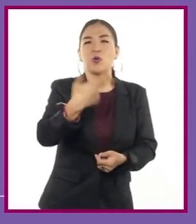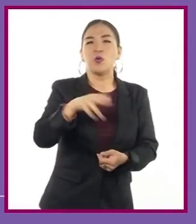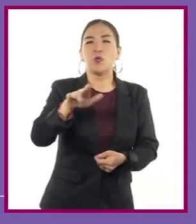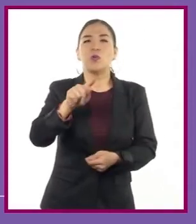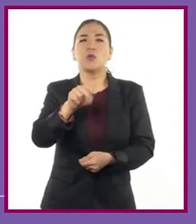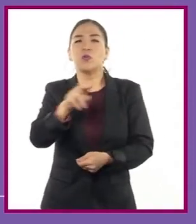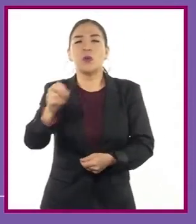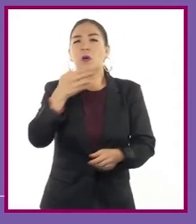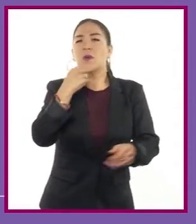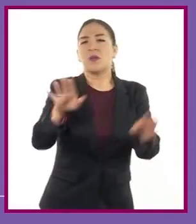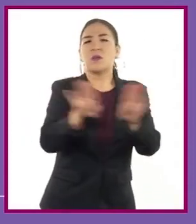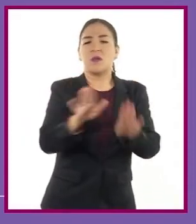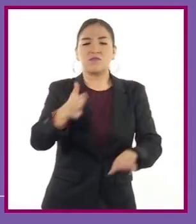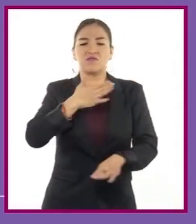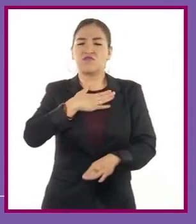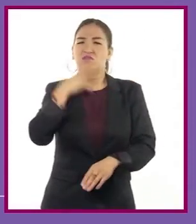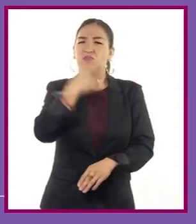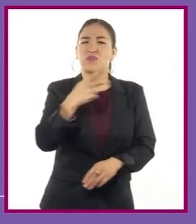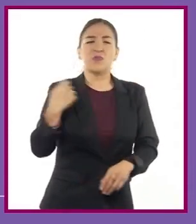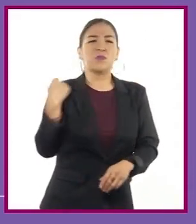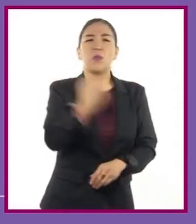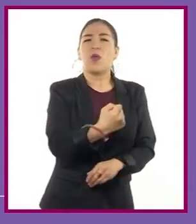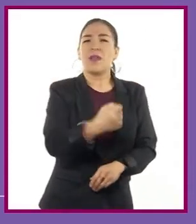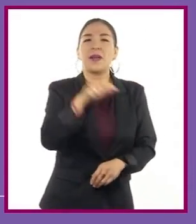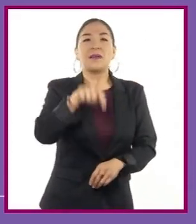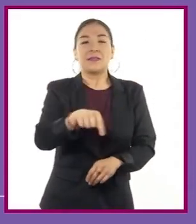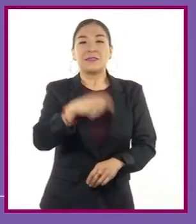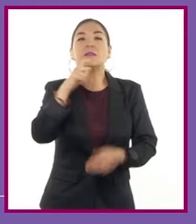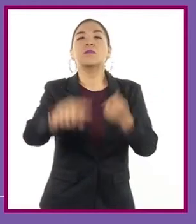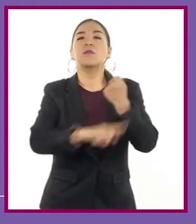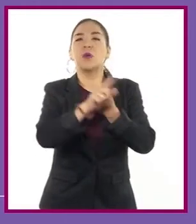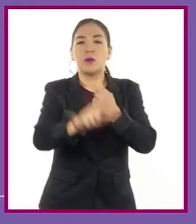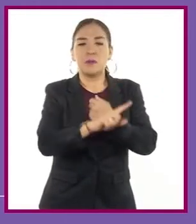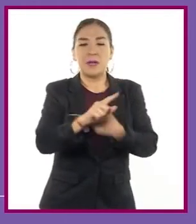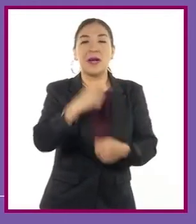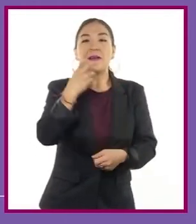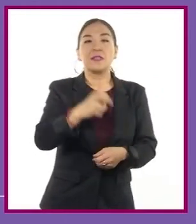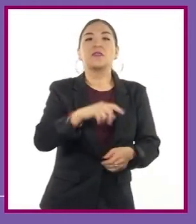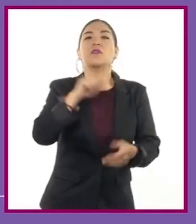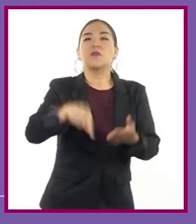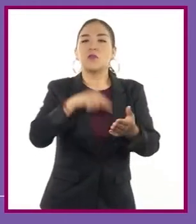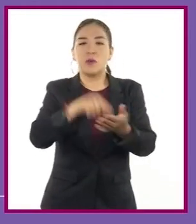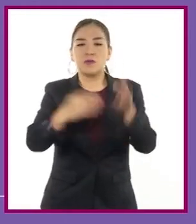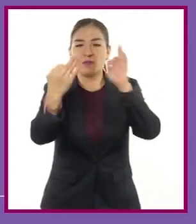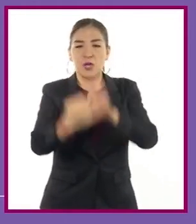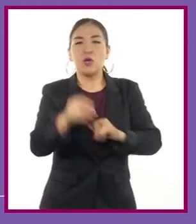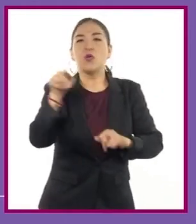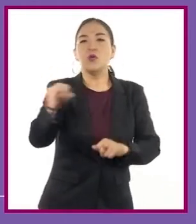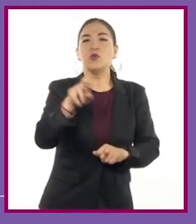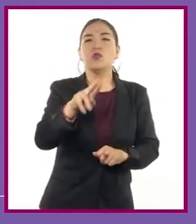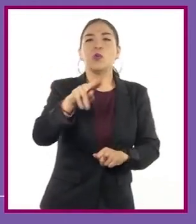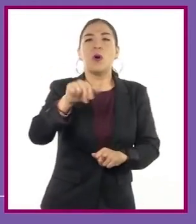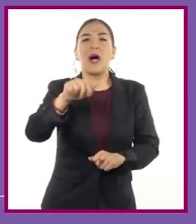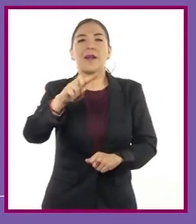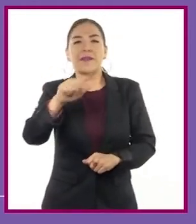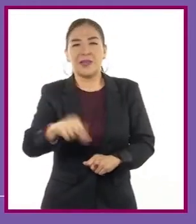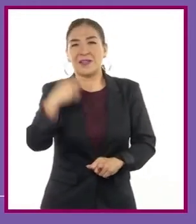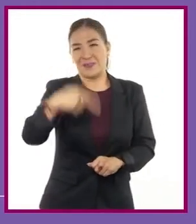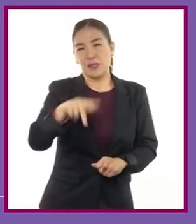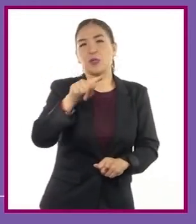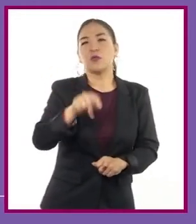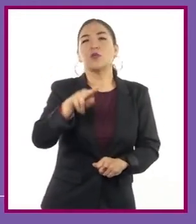el poder. Al comenzar la última década del siglo XX, el Frente Patriótico Ruandés, grupo armado